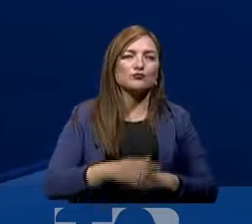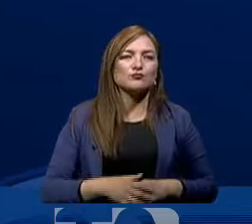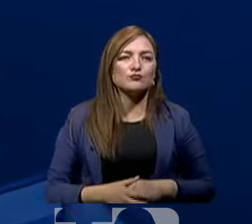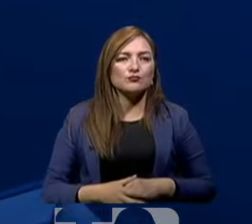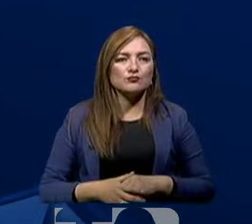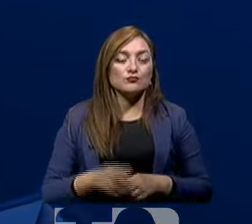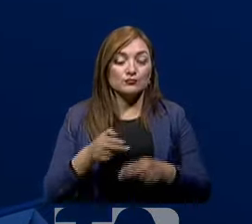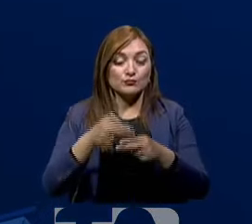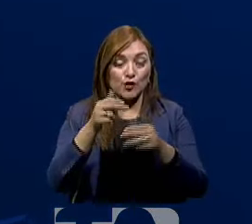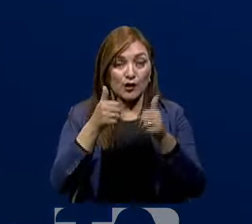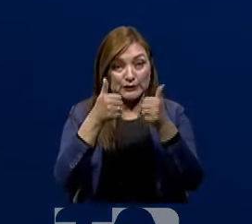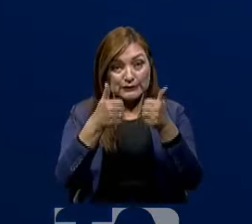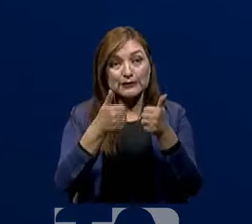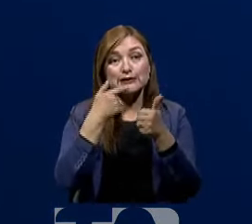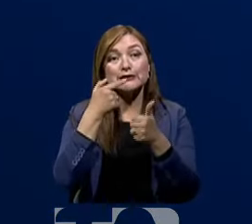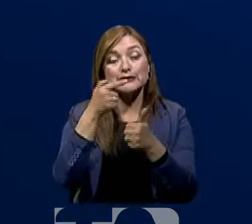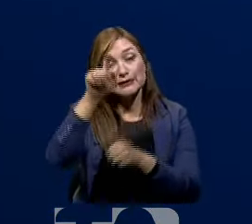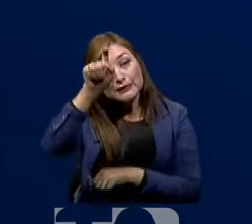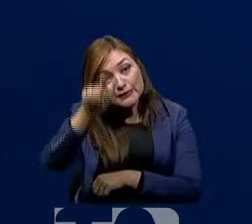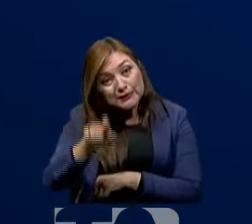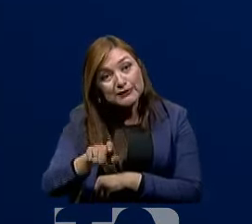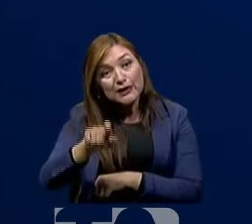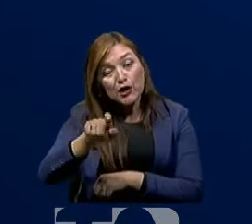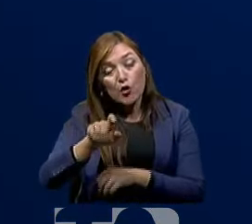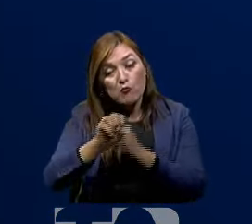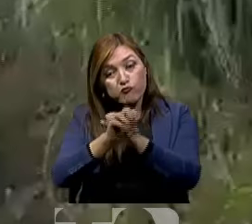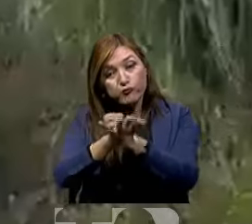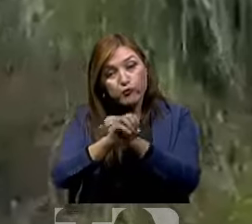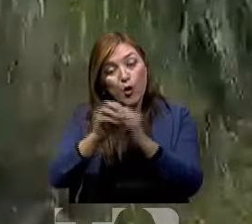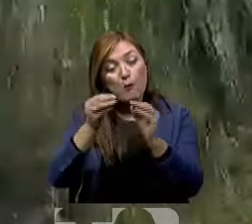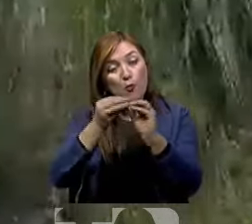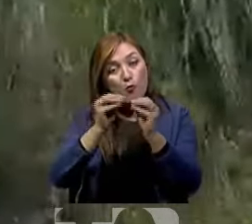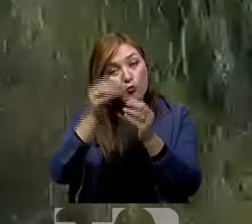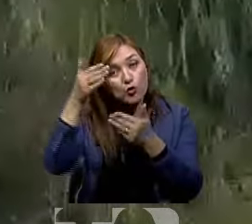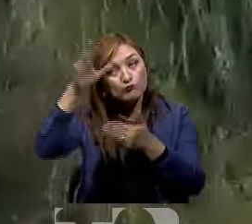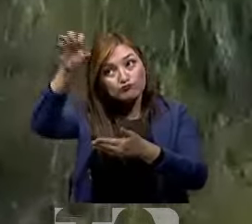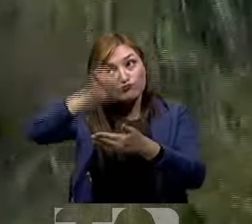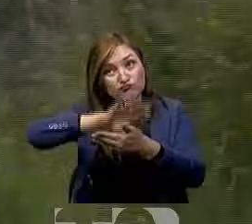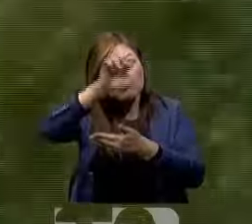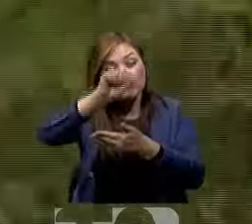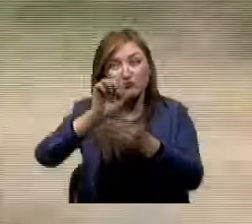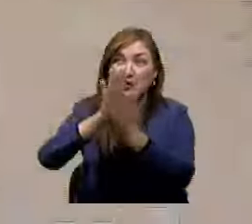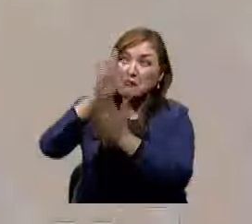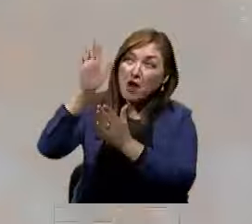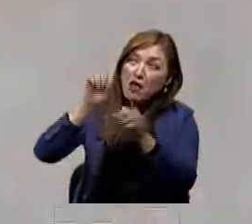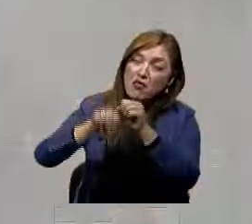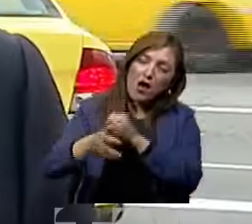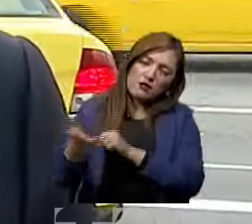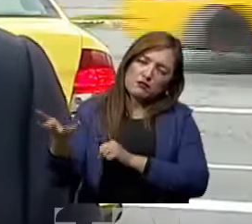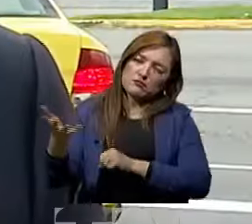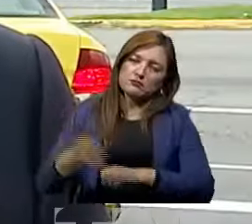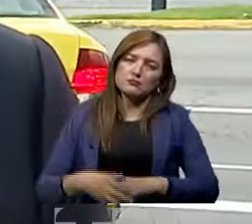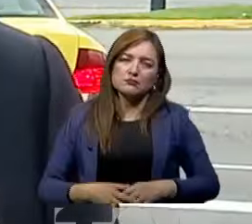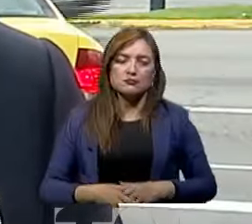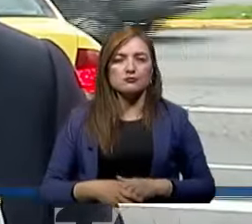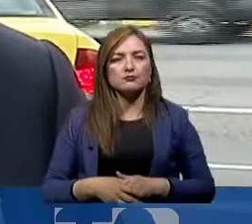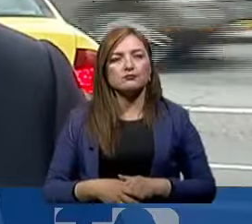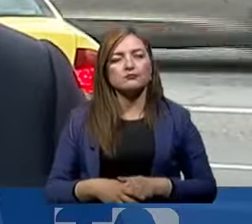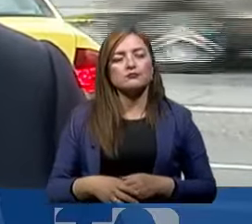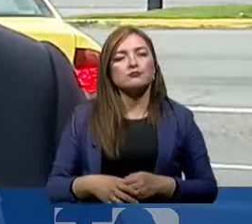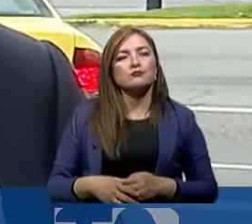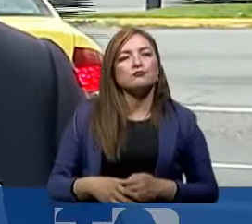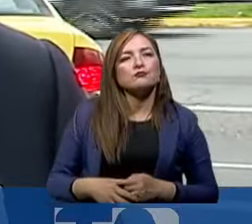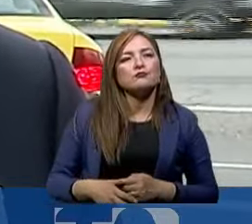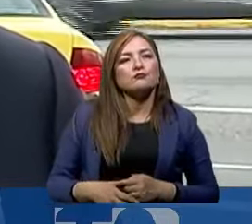ex candidatos coinciden en que es necesario retirar la propaganda para no atentar contra el ornato de la ciudad. Más bien es un